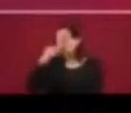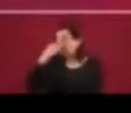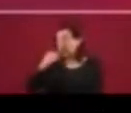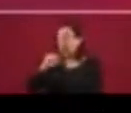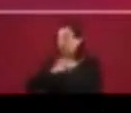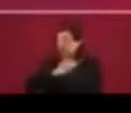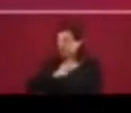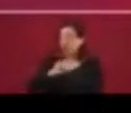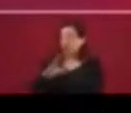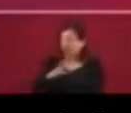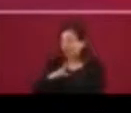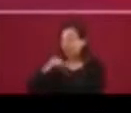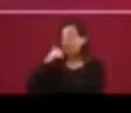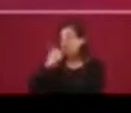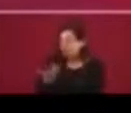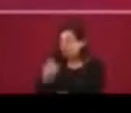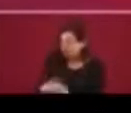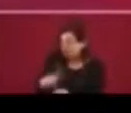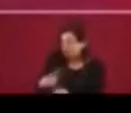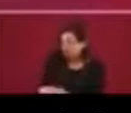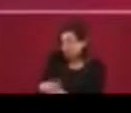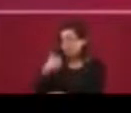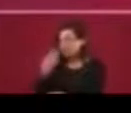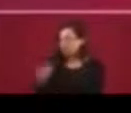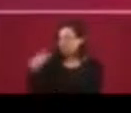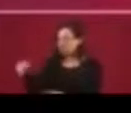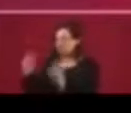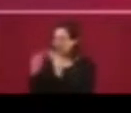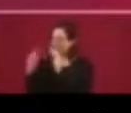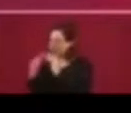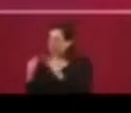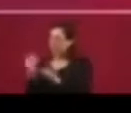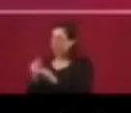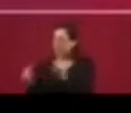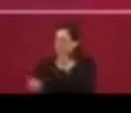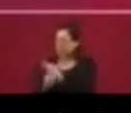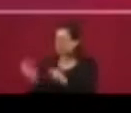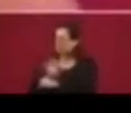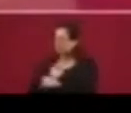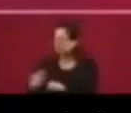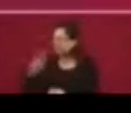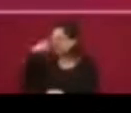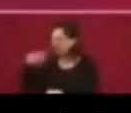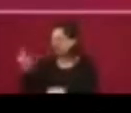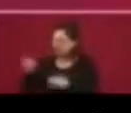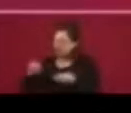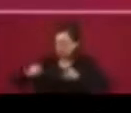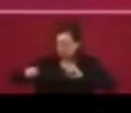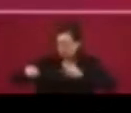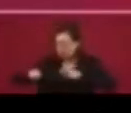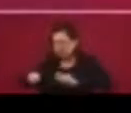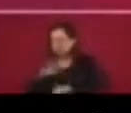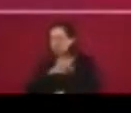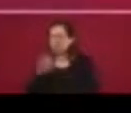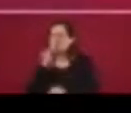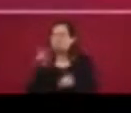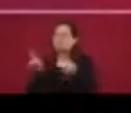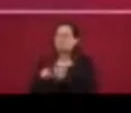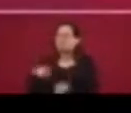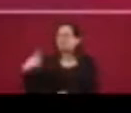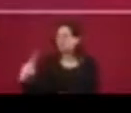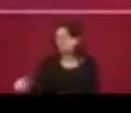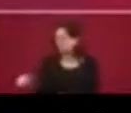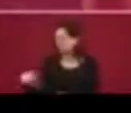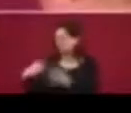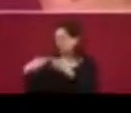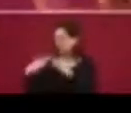ponerse un cubreboca, cómo lo puede hacer en casa, con qué materiales y cuánto cuesta, y el gel también lo pueden fabricar